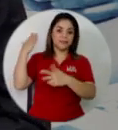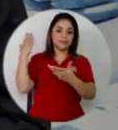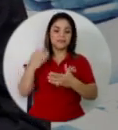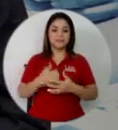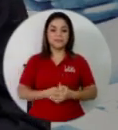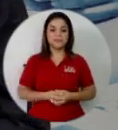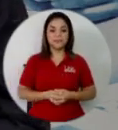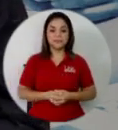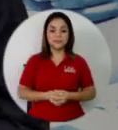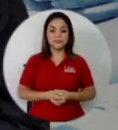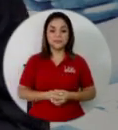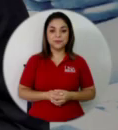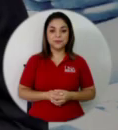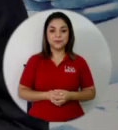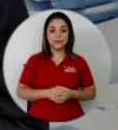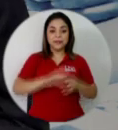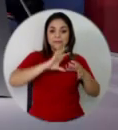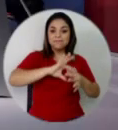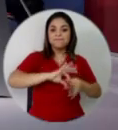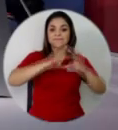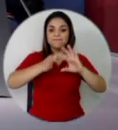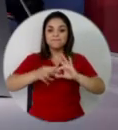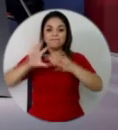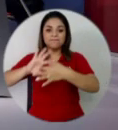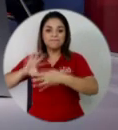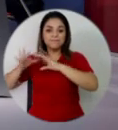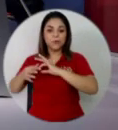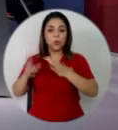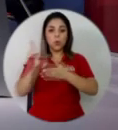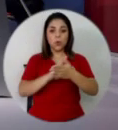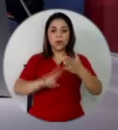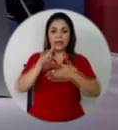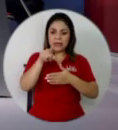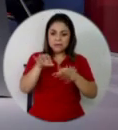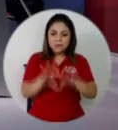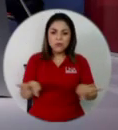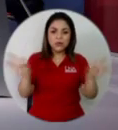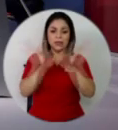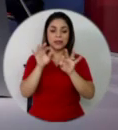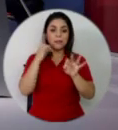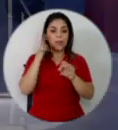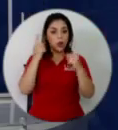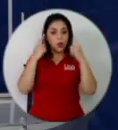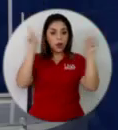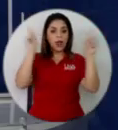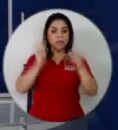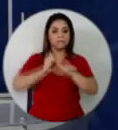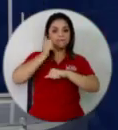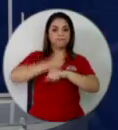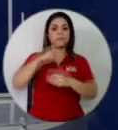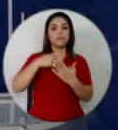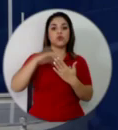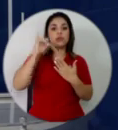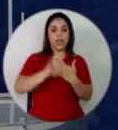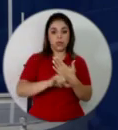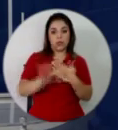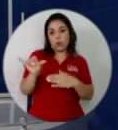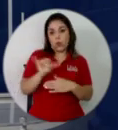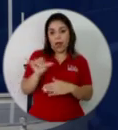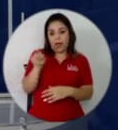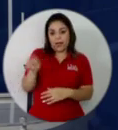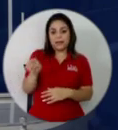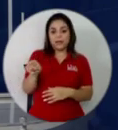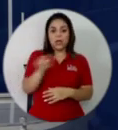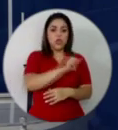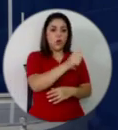entonces. La vinculación interuniversitaria es fundamental para realizar proyectos como este y como muchos otros que hacen las universidades públicas